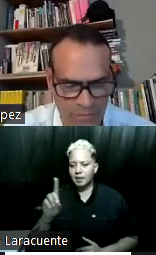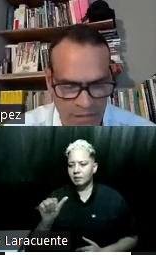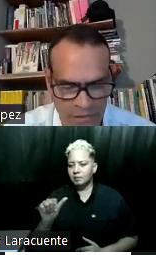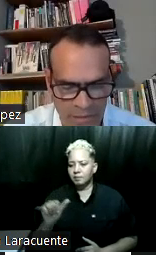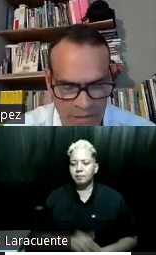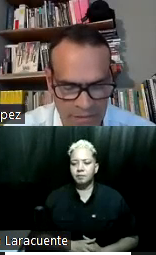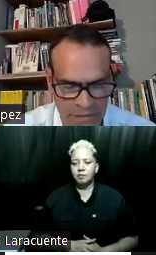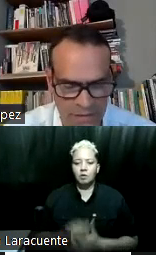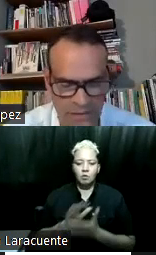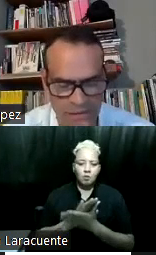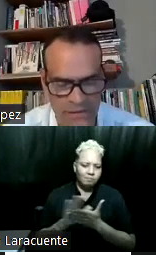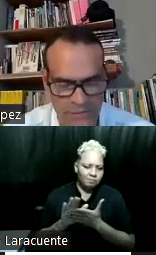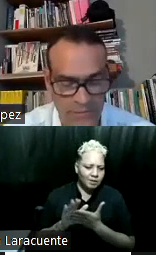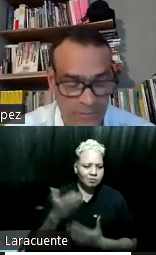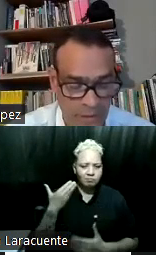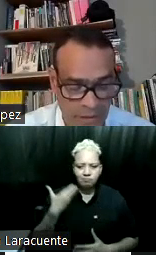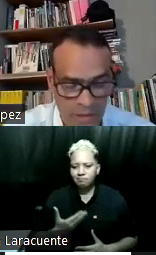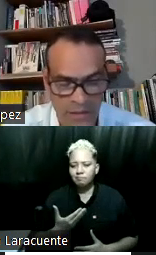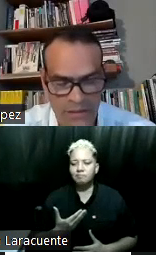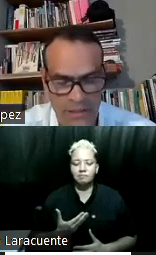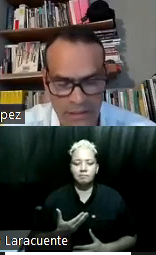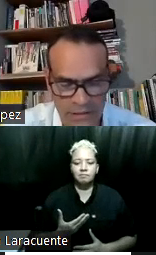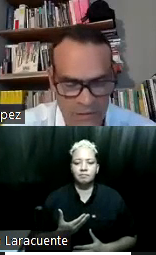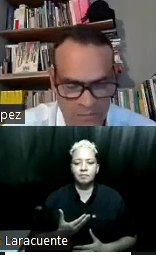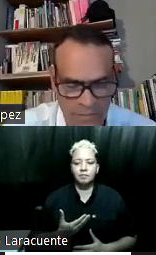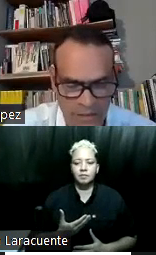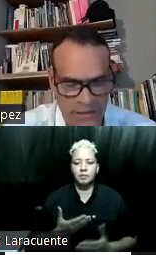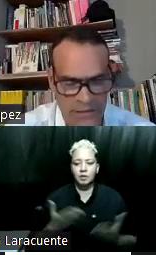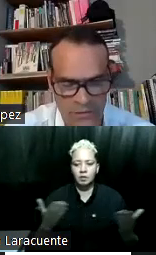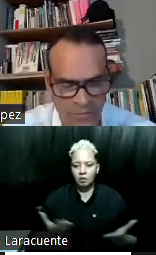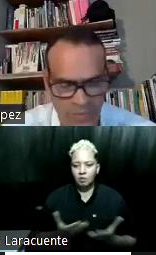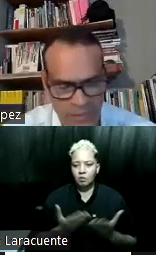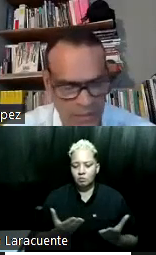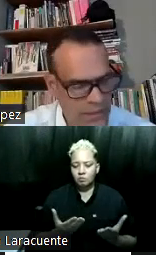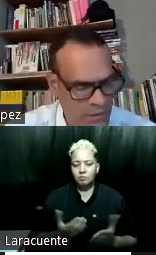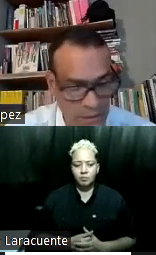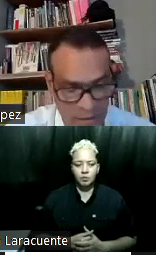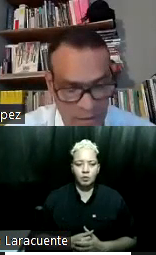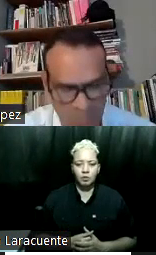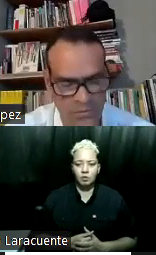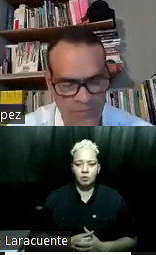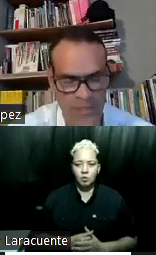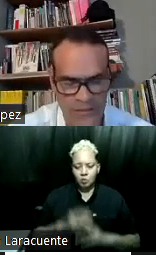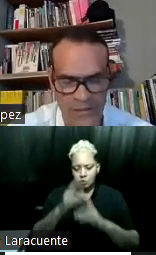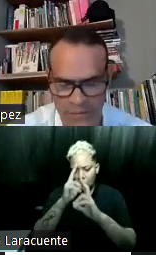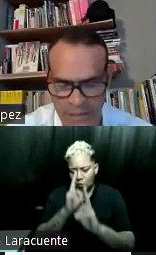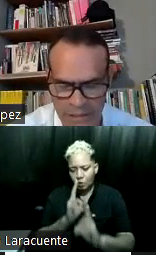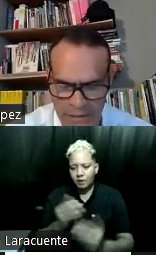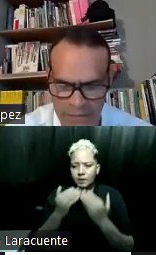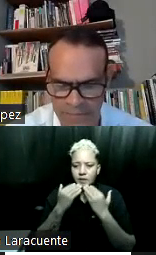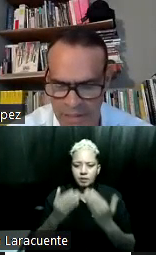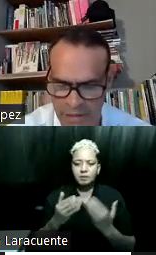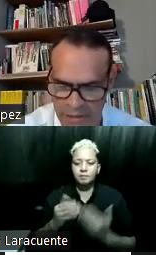Es un placer para mí estar aquí, un verdadero privilegio. Agradezco a ti,